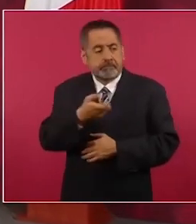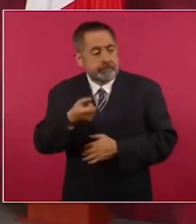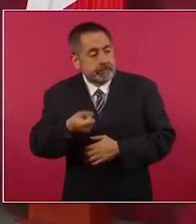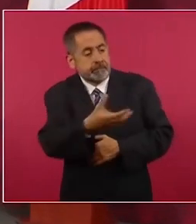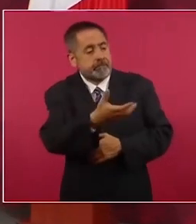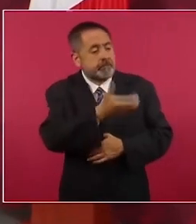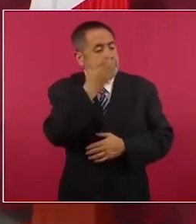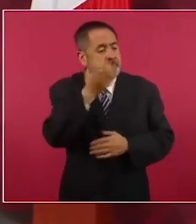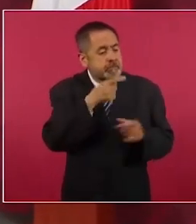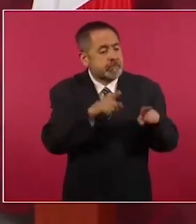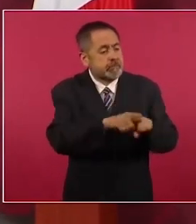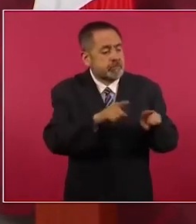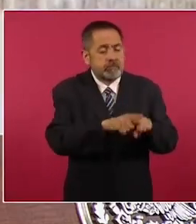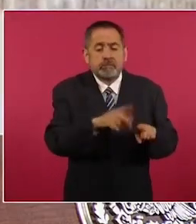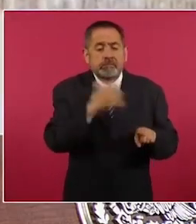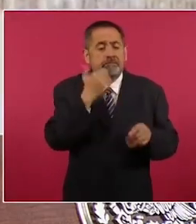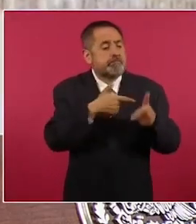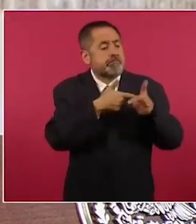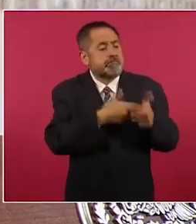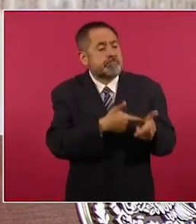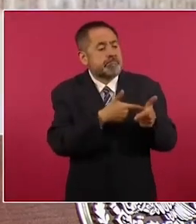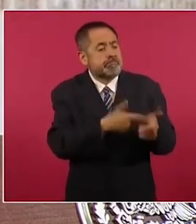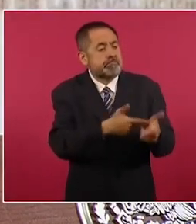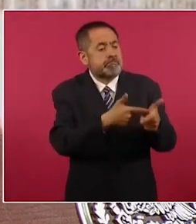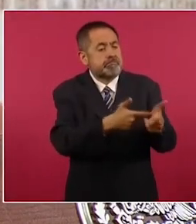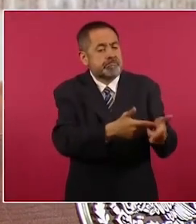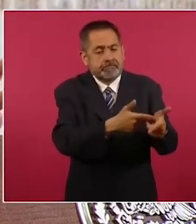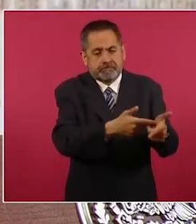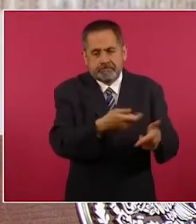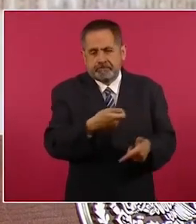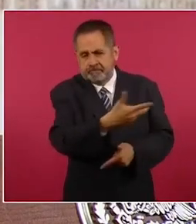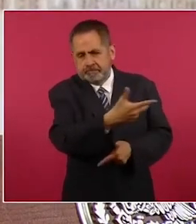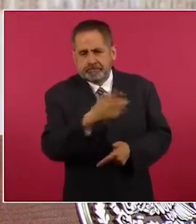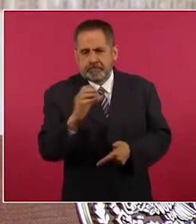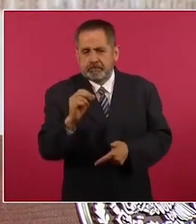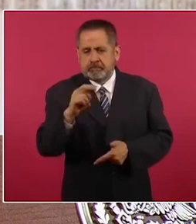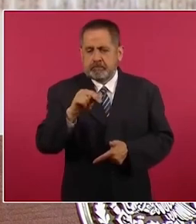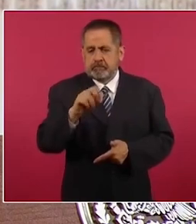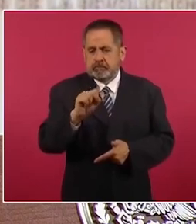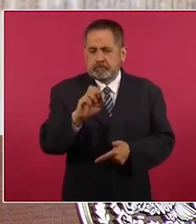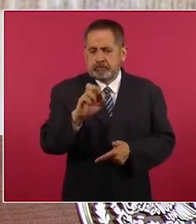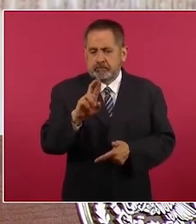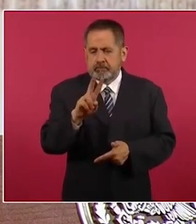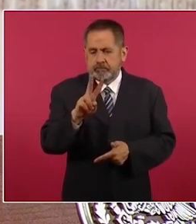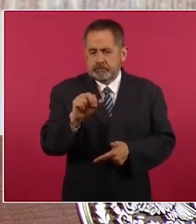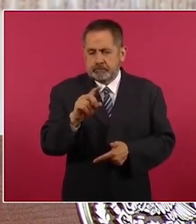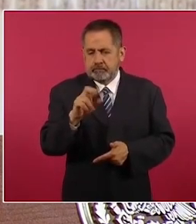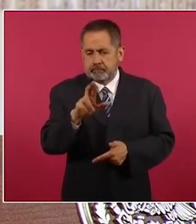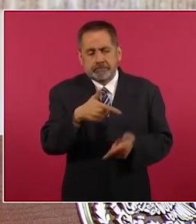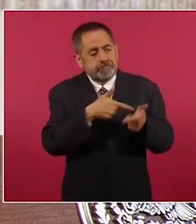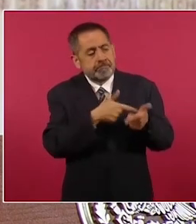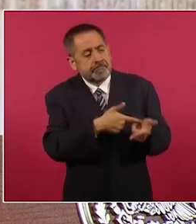porque quieren conservar lo que existía.